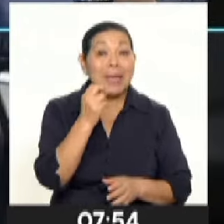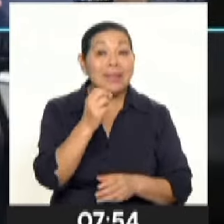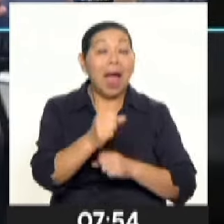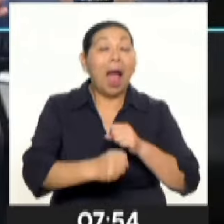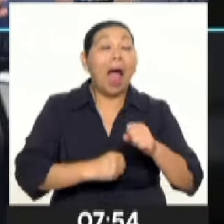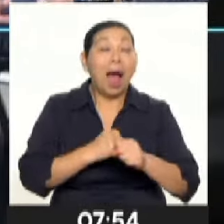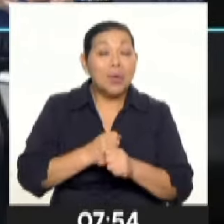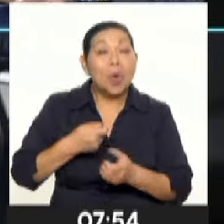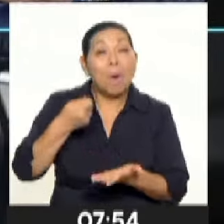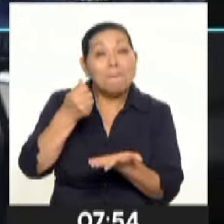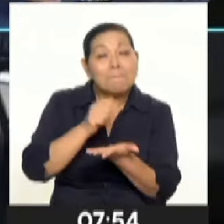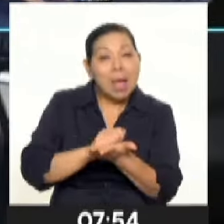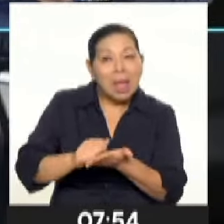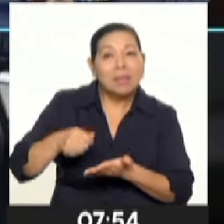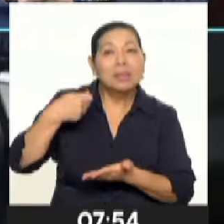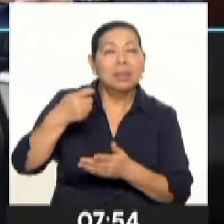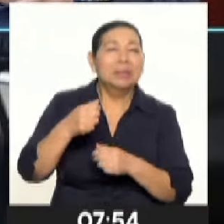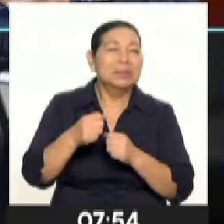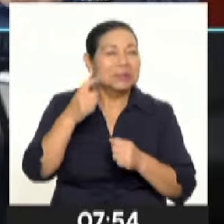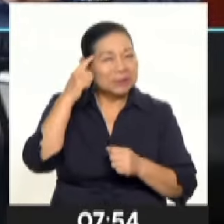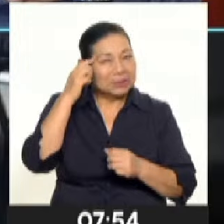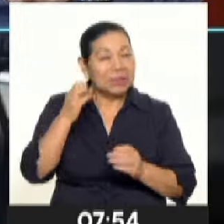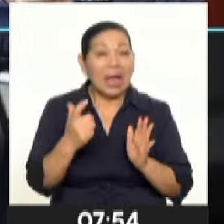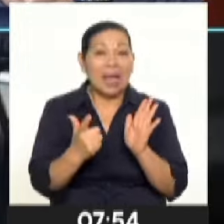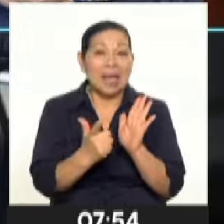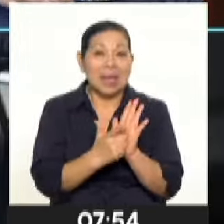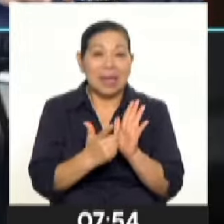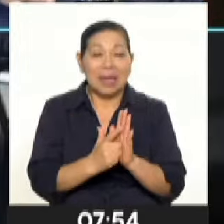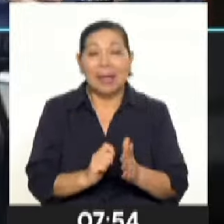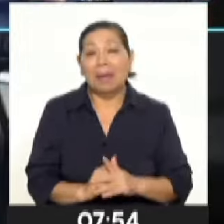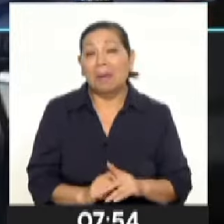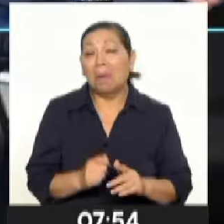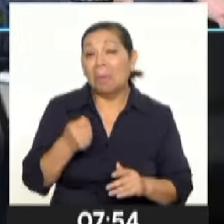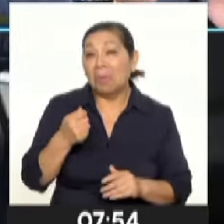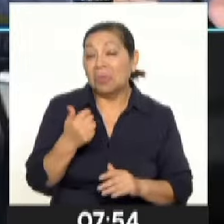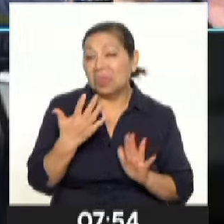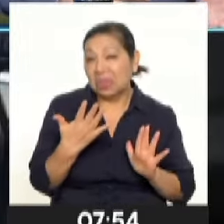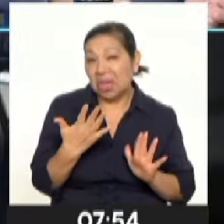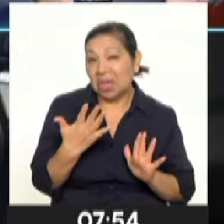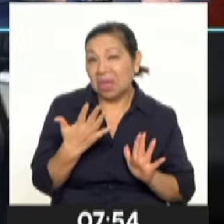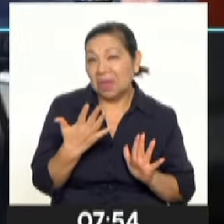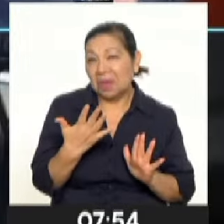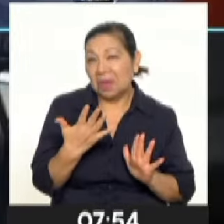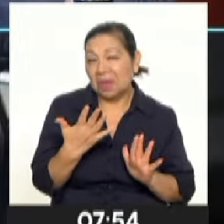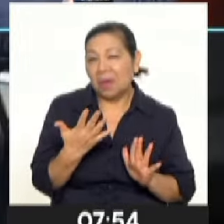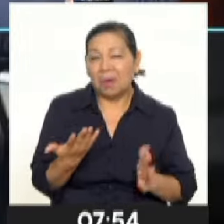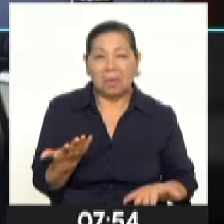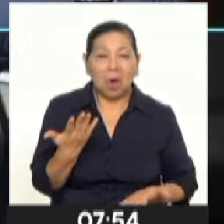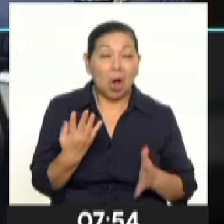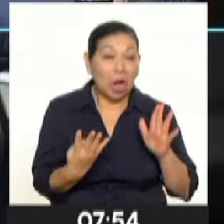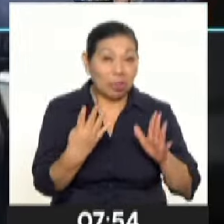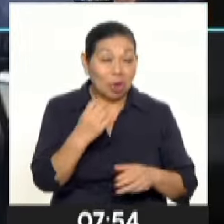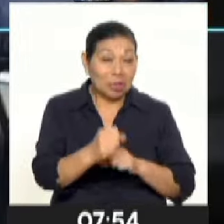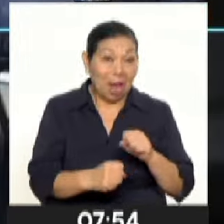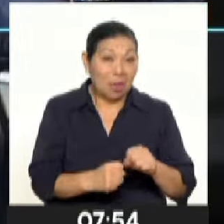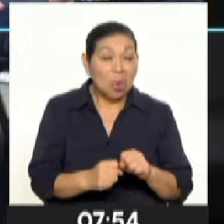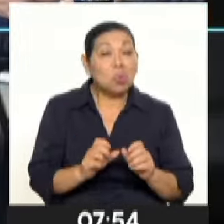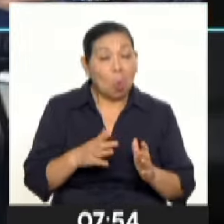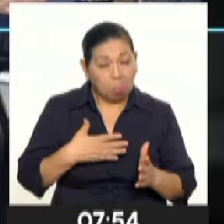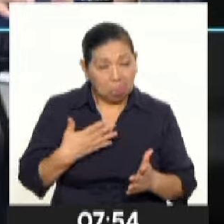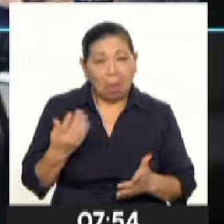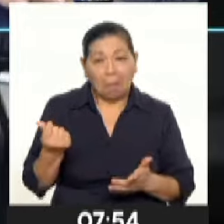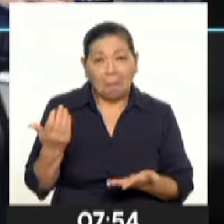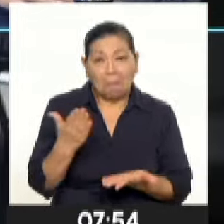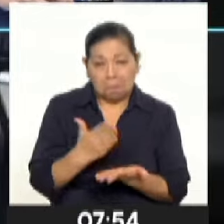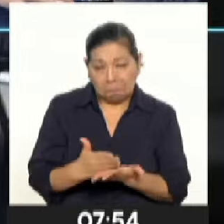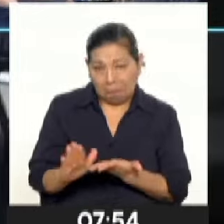de aporte. Hace algunos años se creó una ley para que aquellos que aportaban entre 10 y 14 años podían recibir